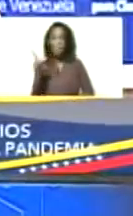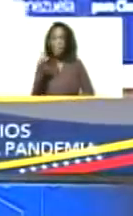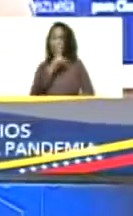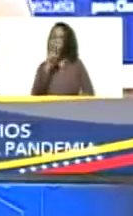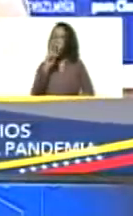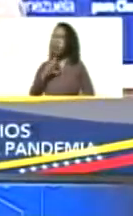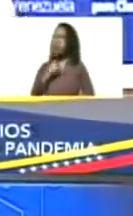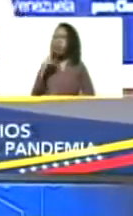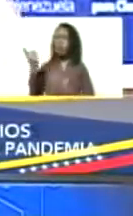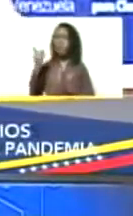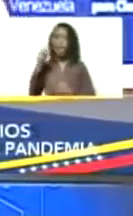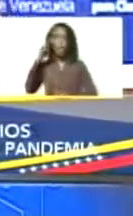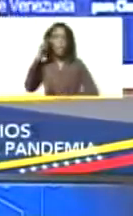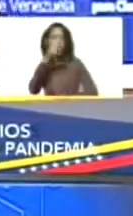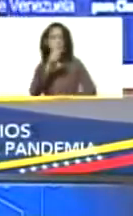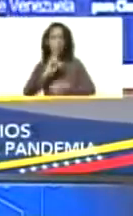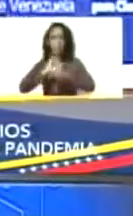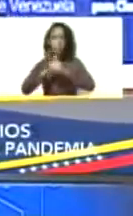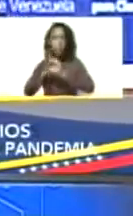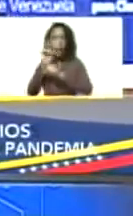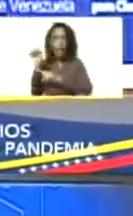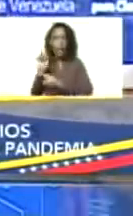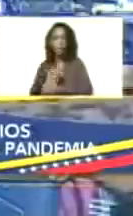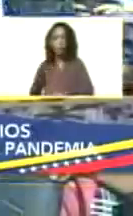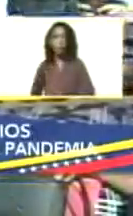Los vigilantes del coronavirus, pues.